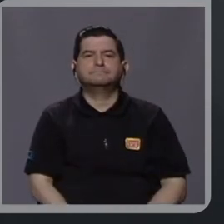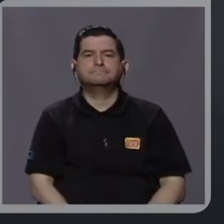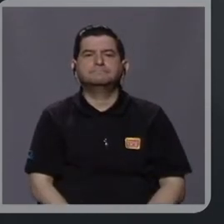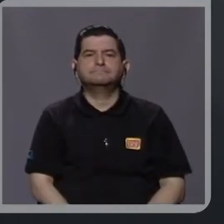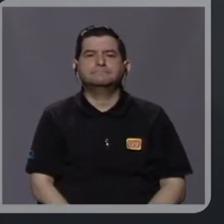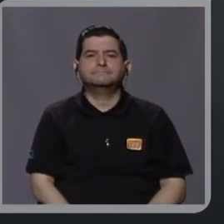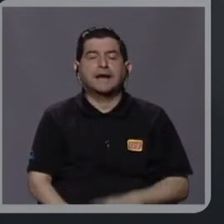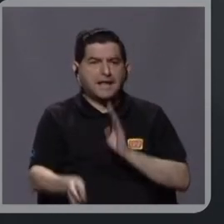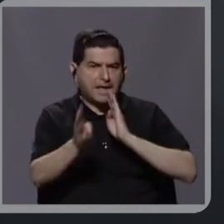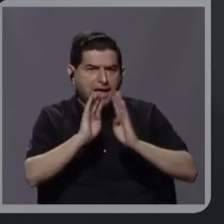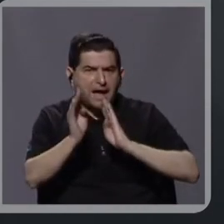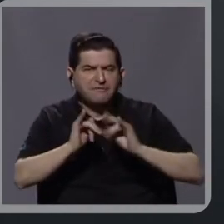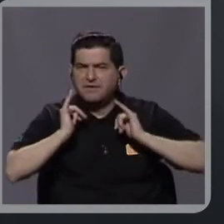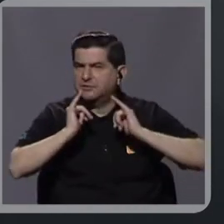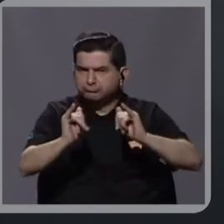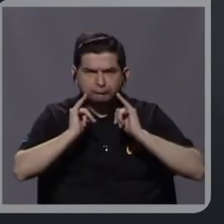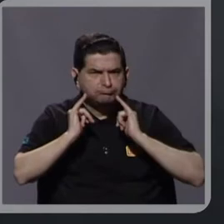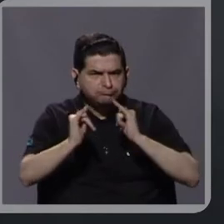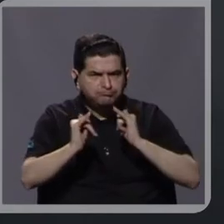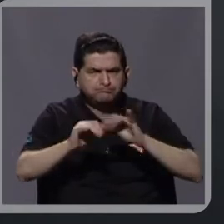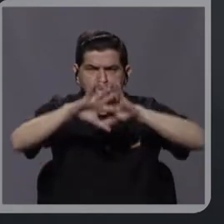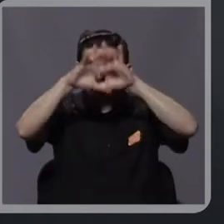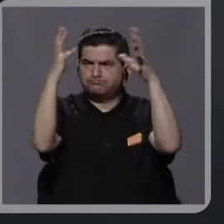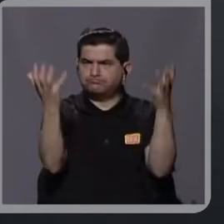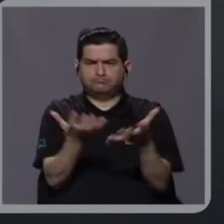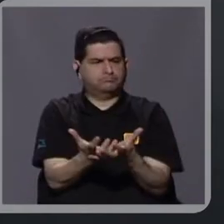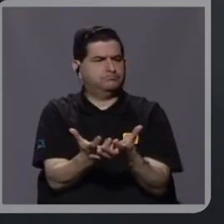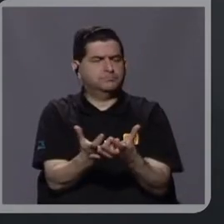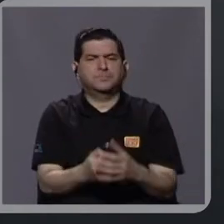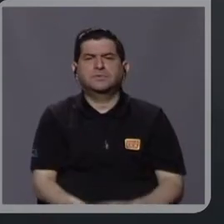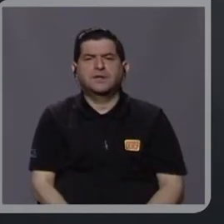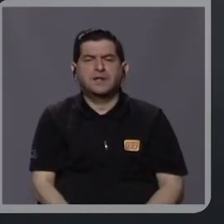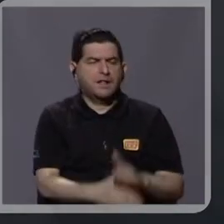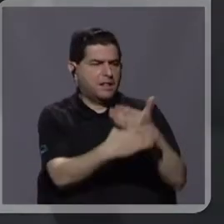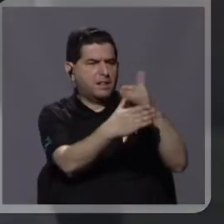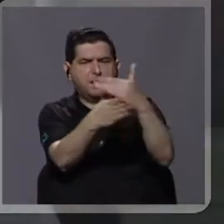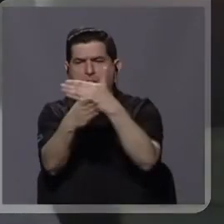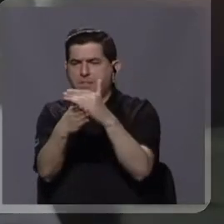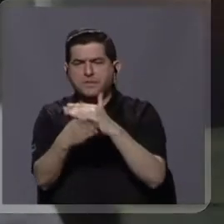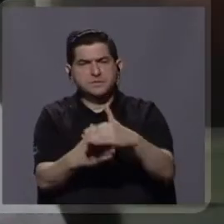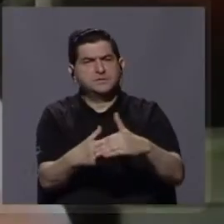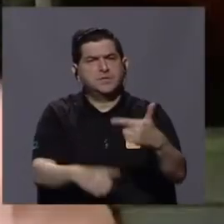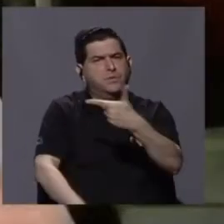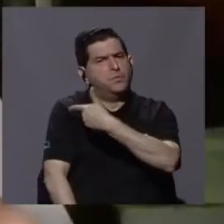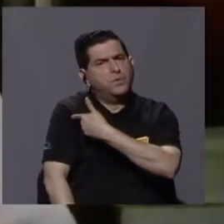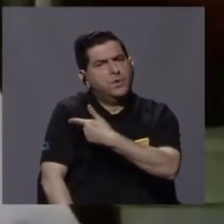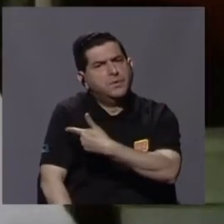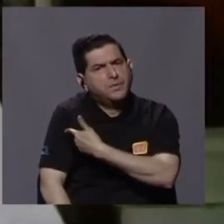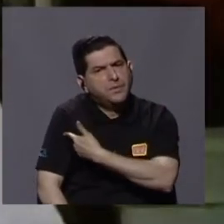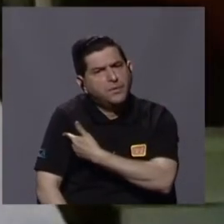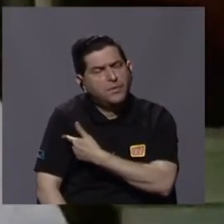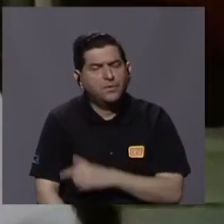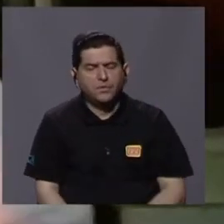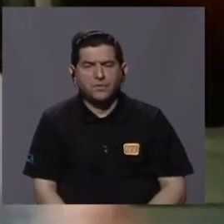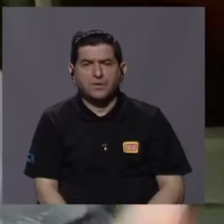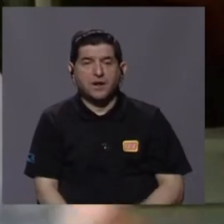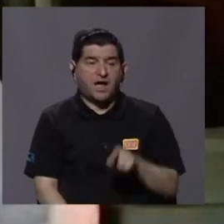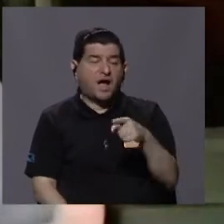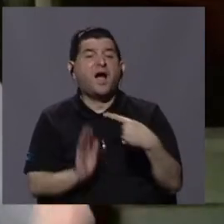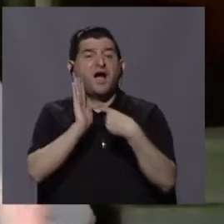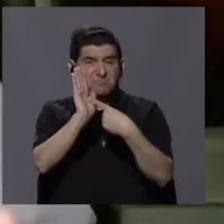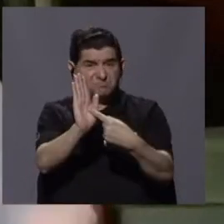que hablando de las desigualdades a nivel global la distribución de la vacuna es un eco de la